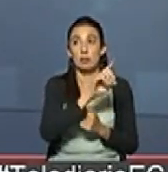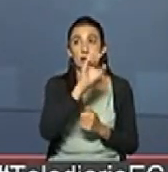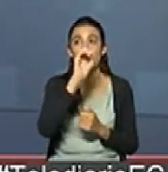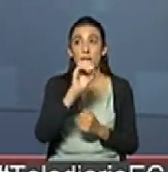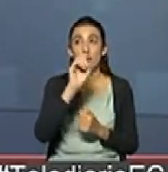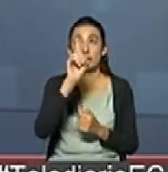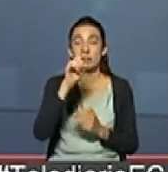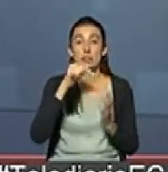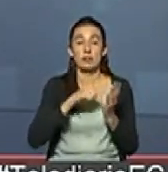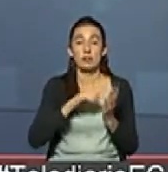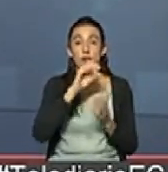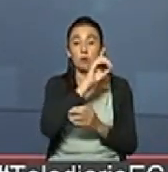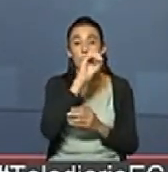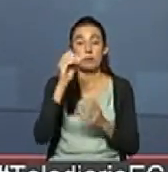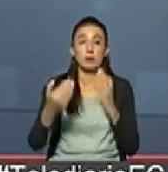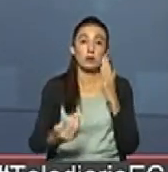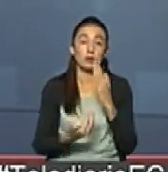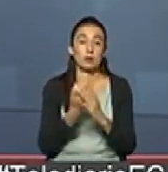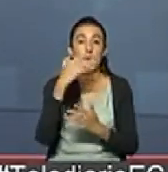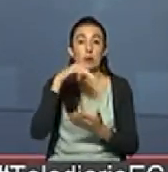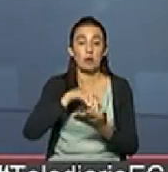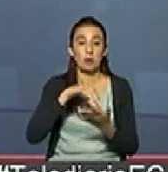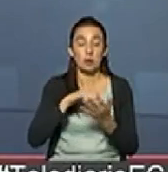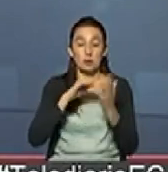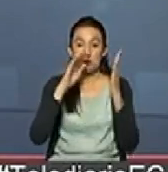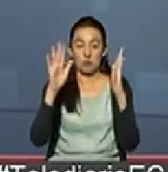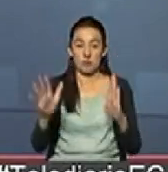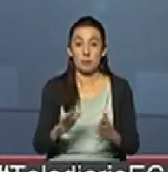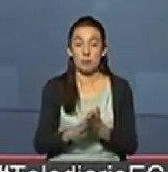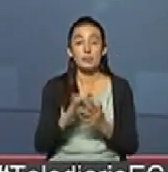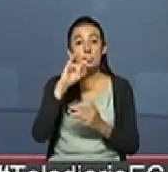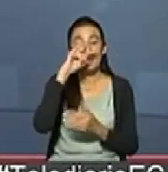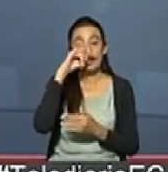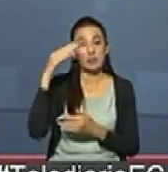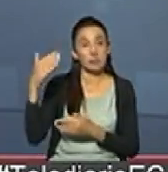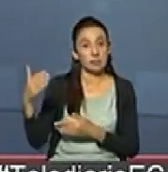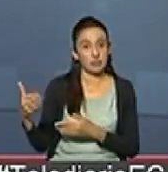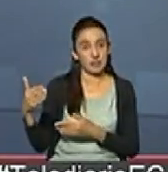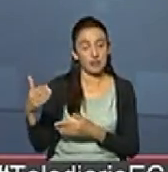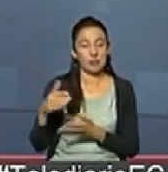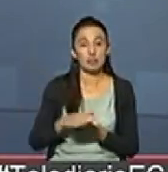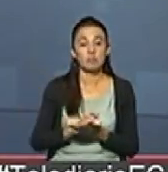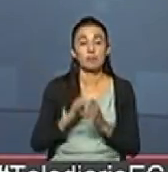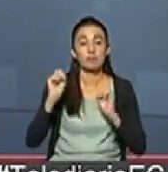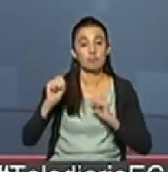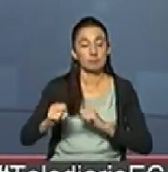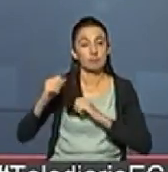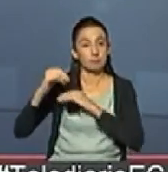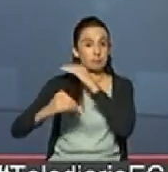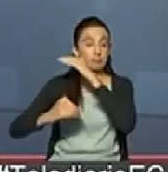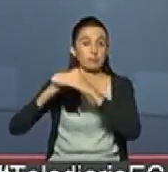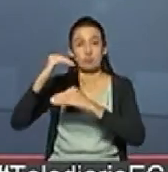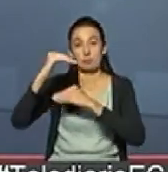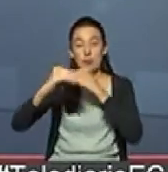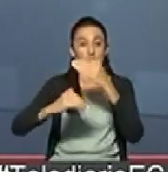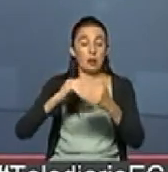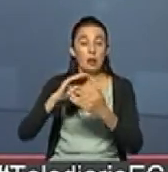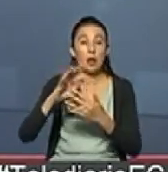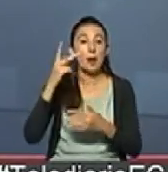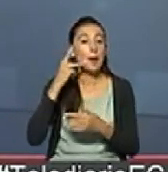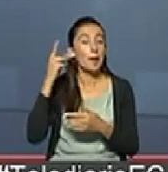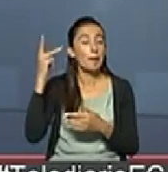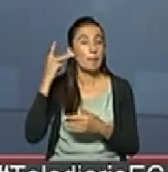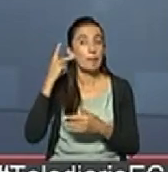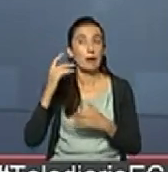nuevos estudiantes que ingresan ya en el nivel inicial, y pues es un reto para ellos como estudiantes, pero sobre todo para los padres